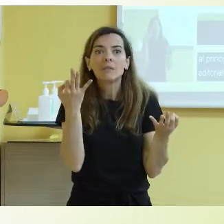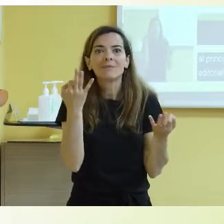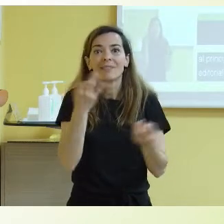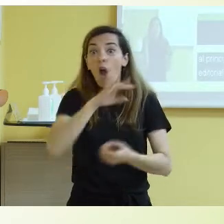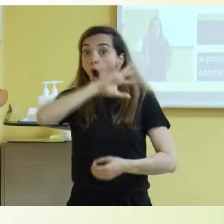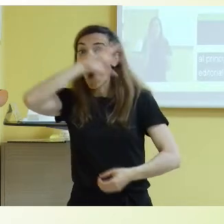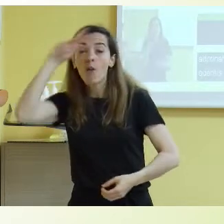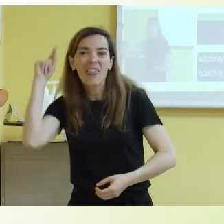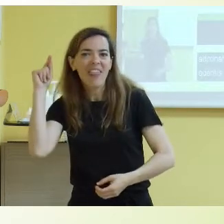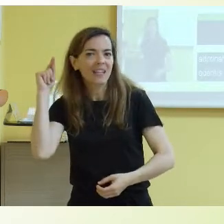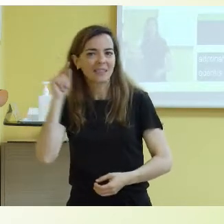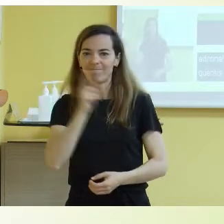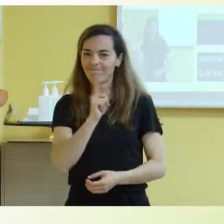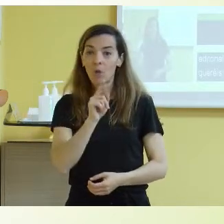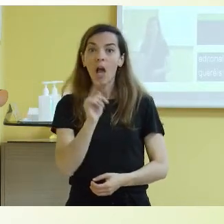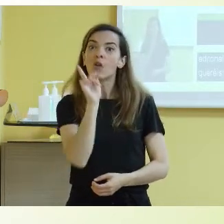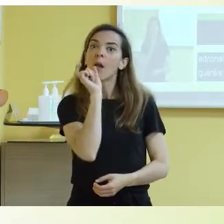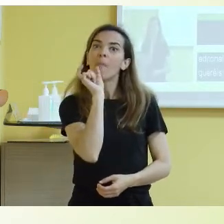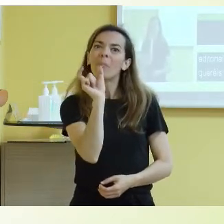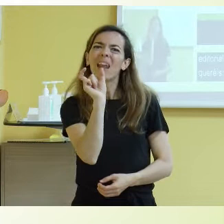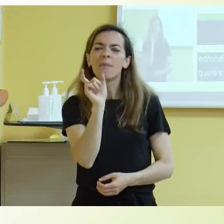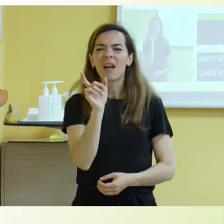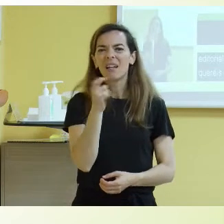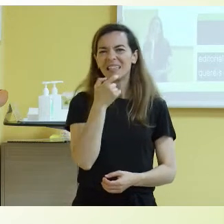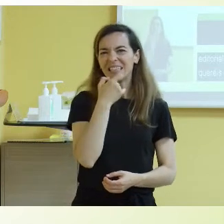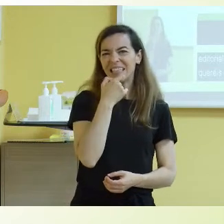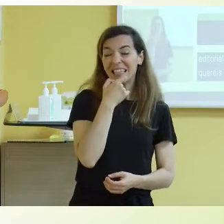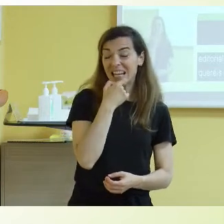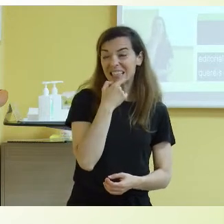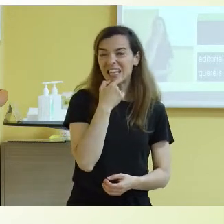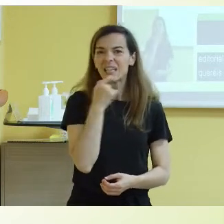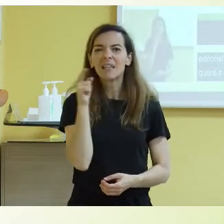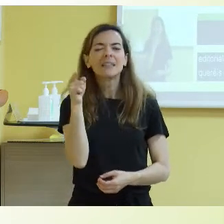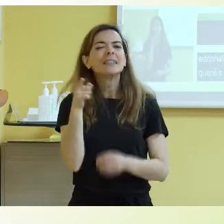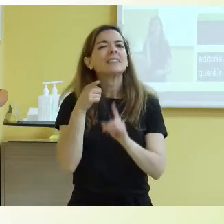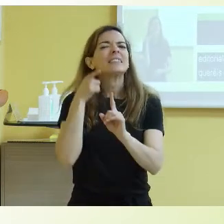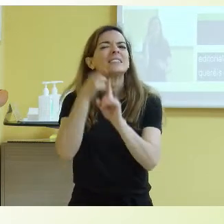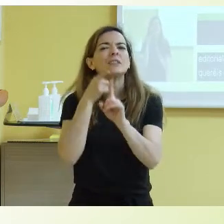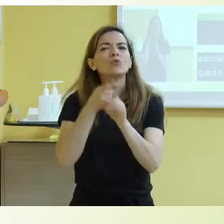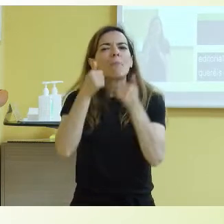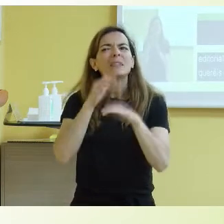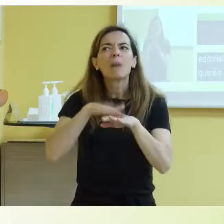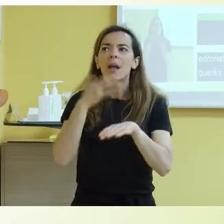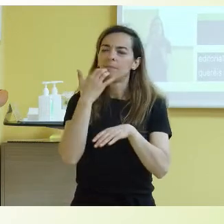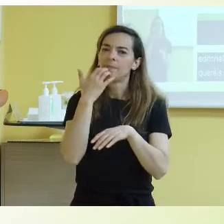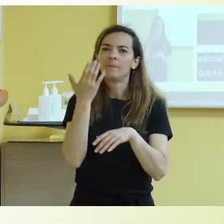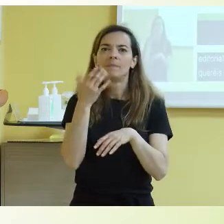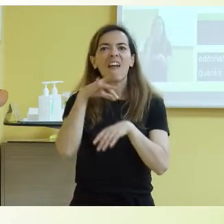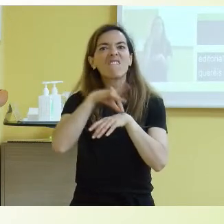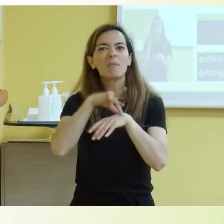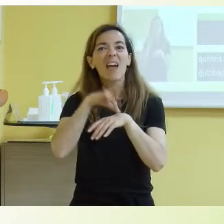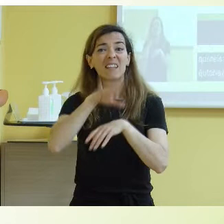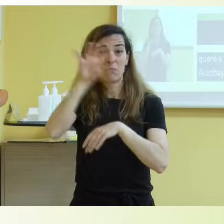olvidadas. Hay un término que viene del inglés, se llama neglected diseases, que se utiliza más bien para las enfermedades del tercer